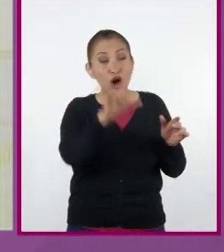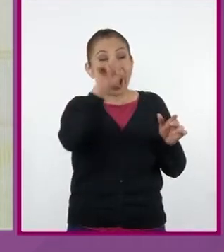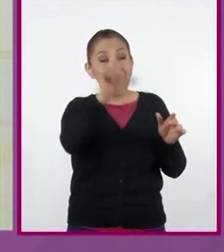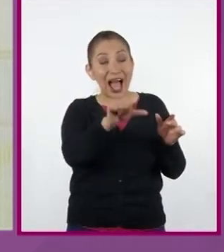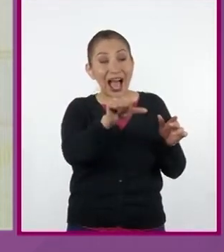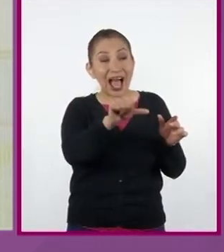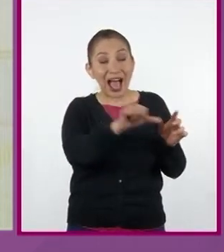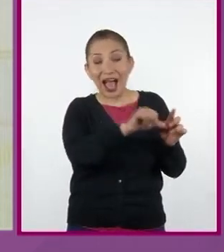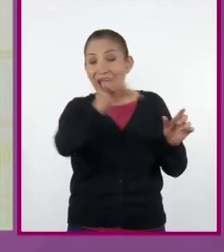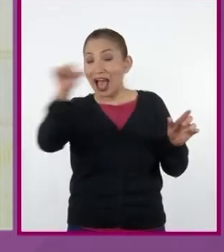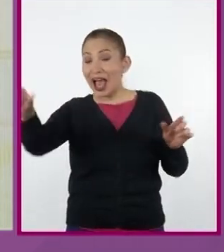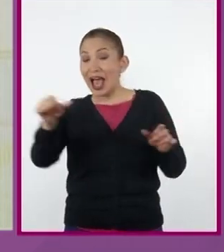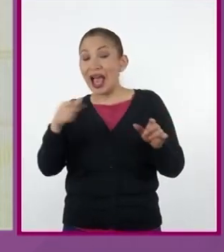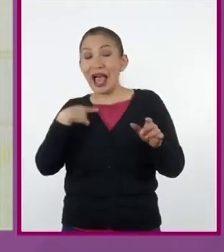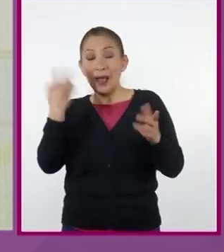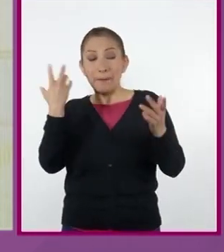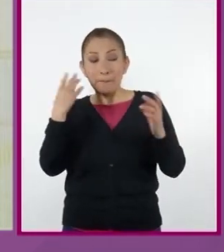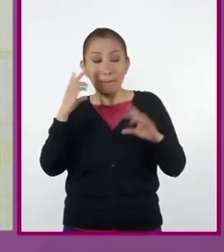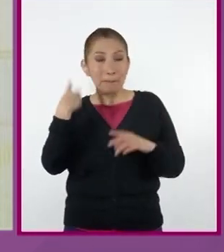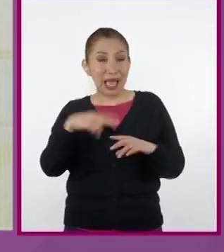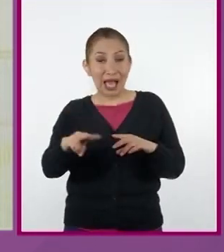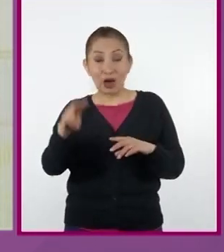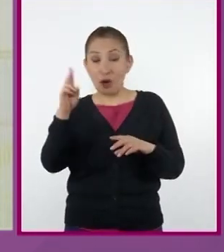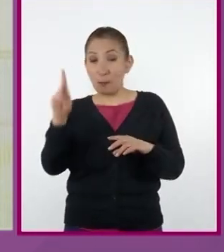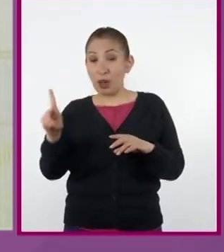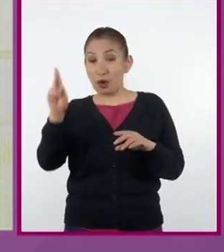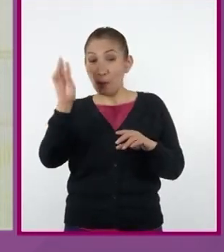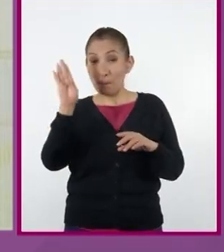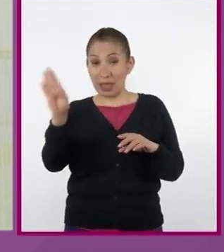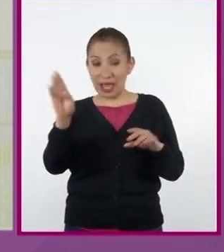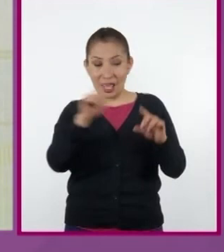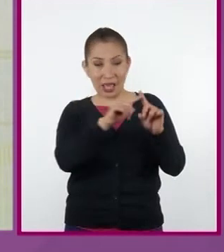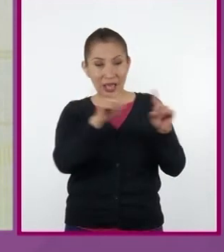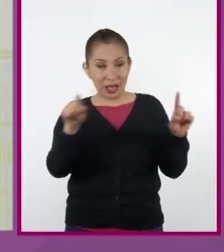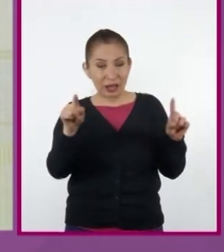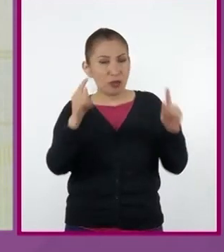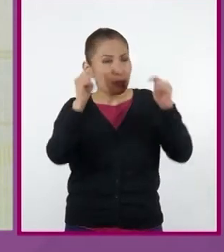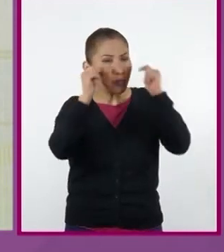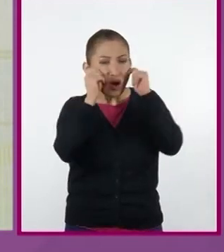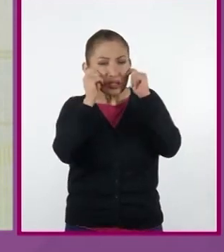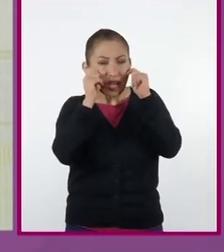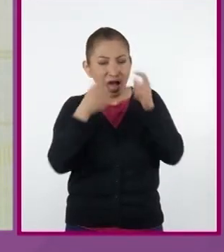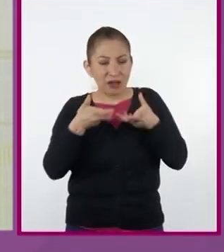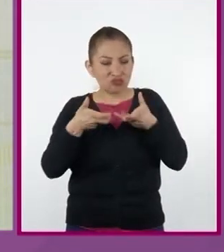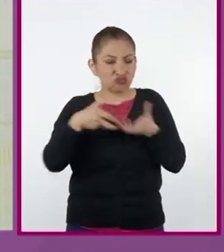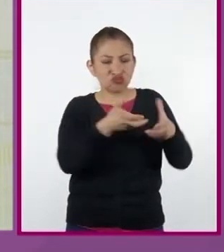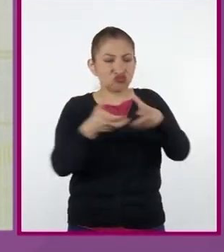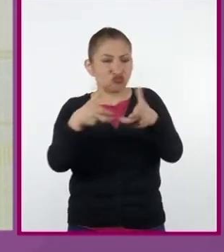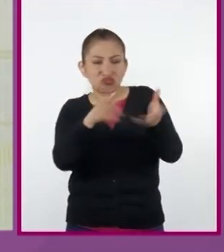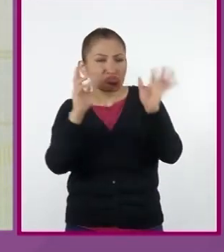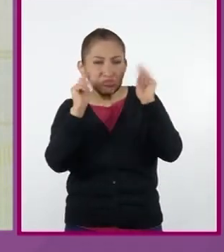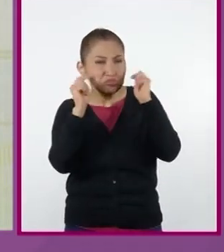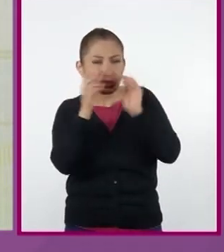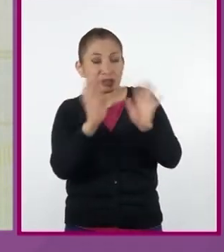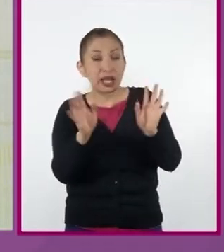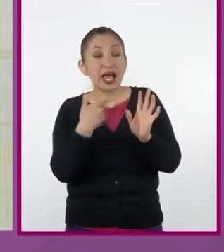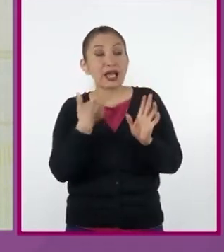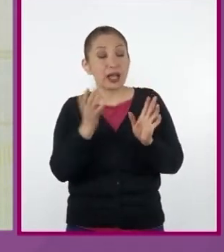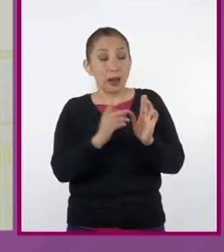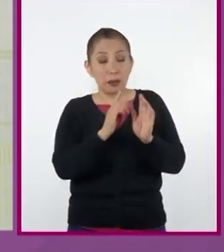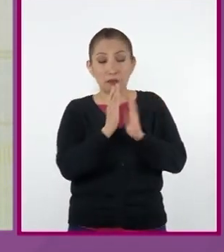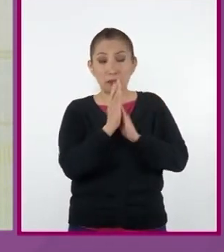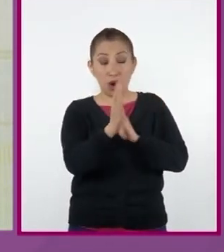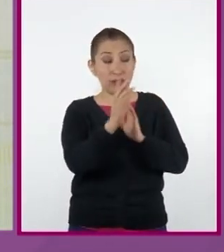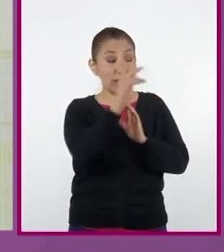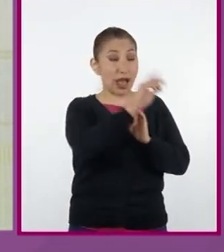hasta la posición final del recorrido, o sea, el poblado B, sin importar la trayectoria, podemos decir que nos desplazamos